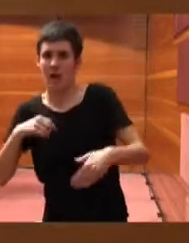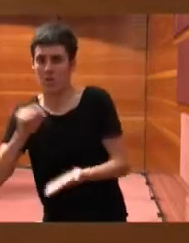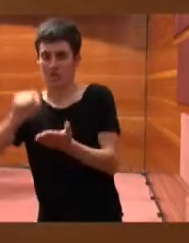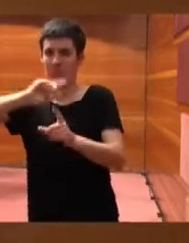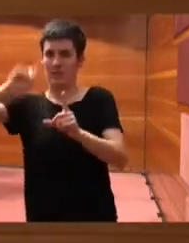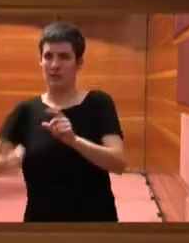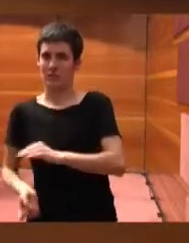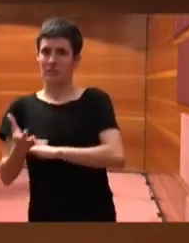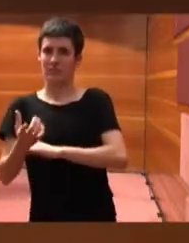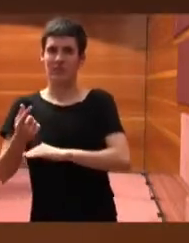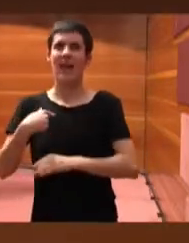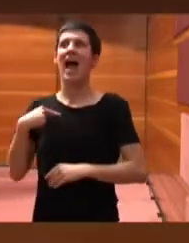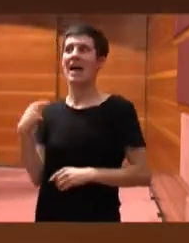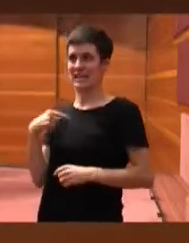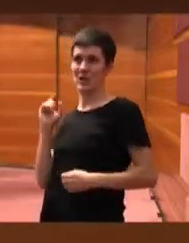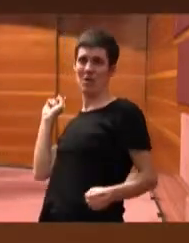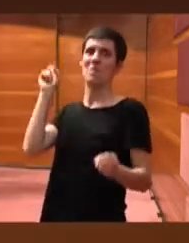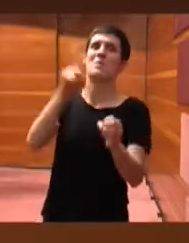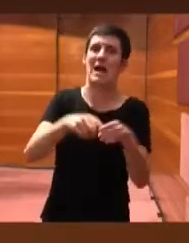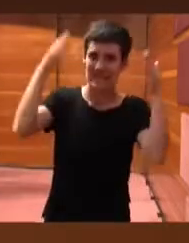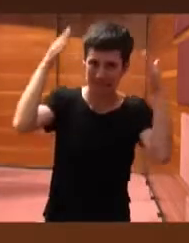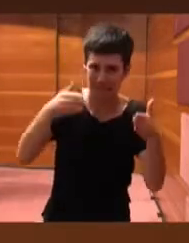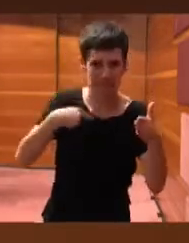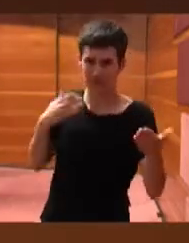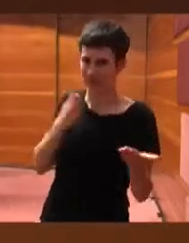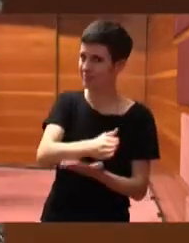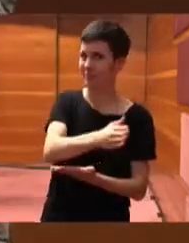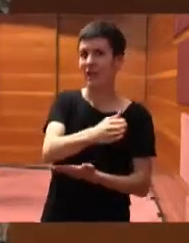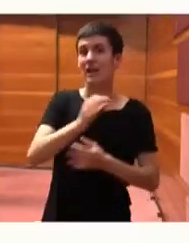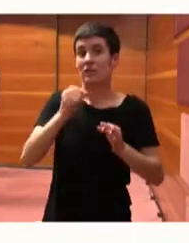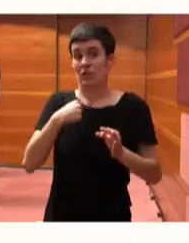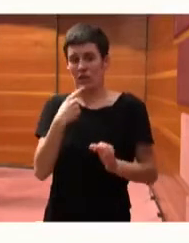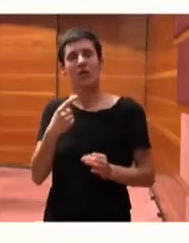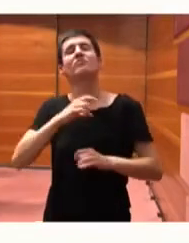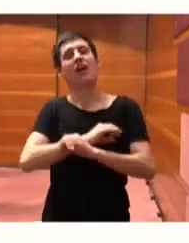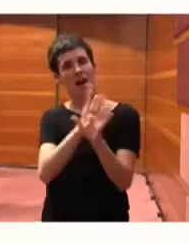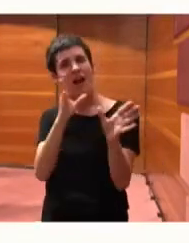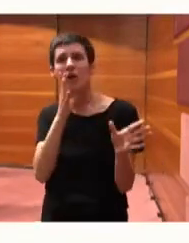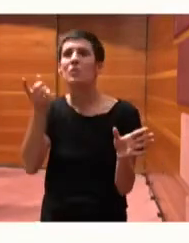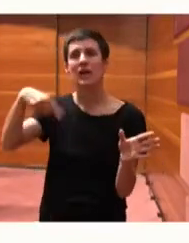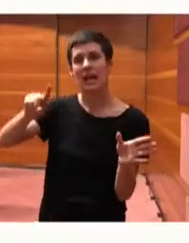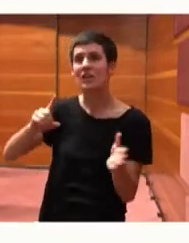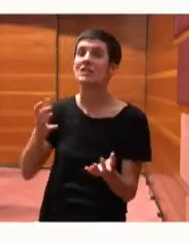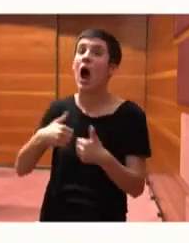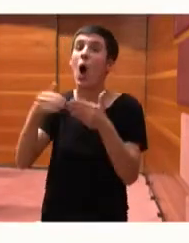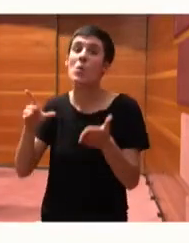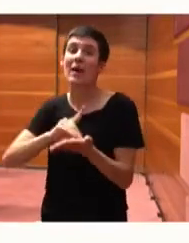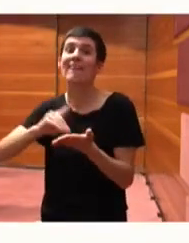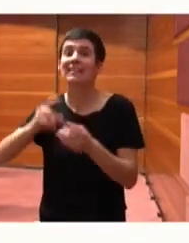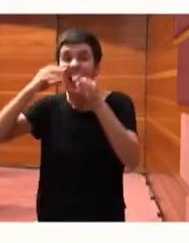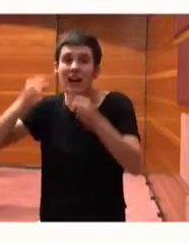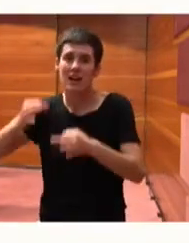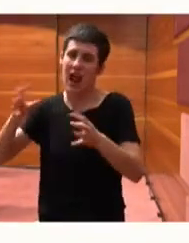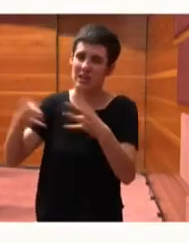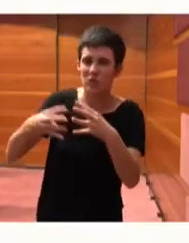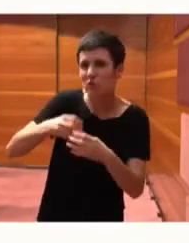¡Ay, qué voy yo! Yo digo, este es mi momento. Entonces digo, claro, porque tienen open data real, crudo, inmediato, bien